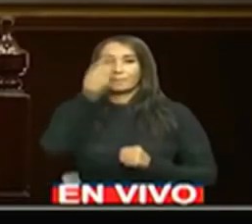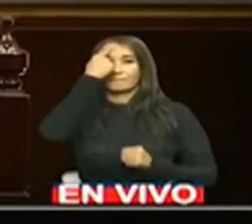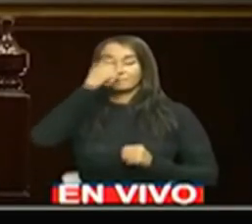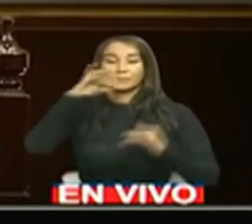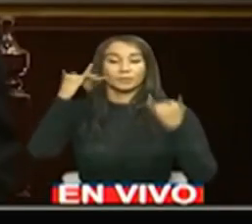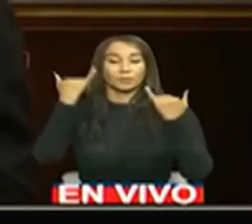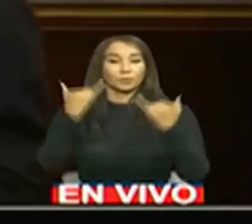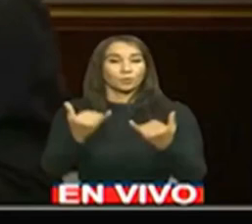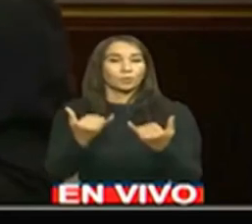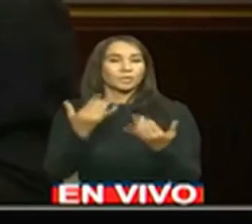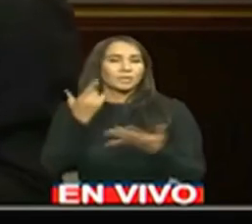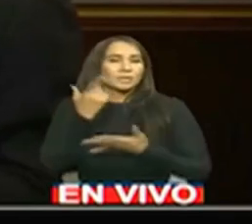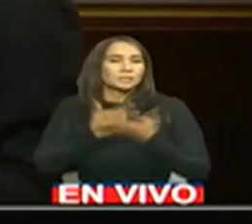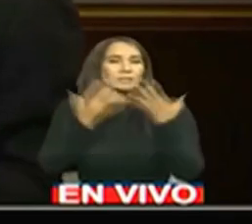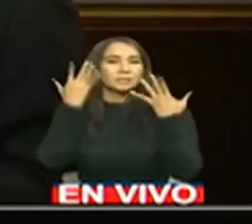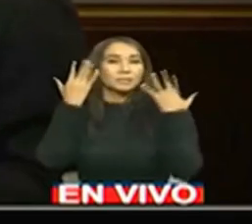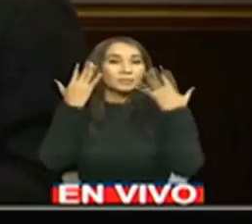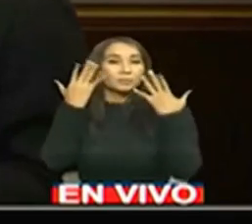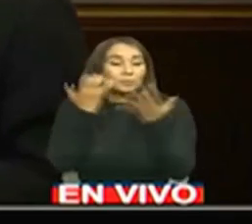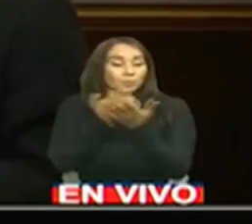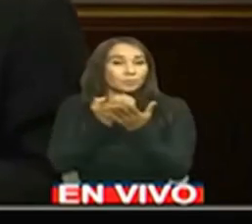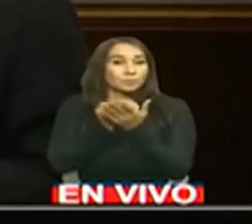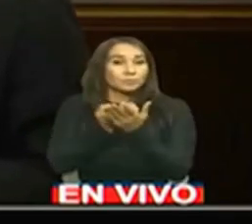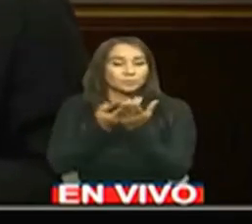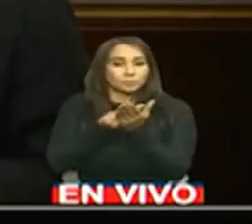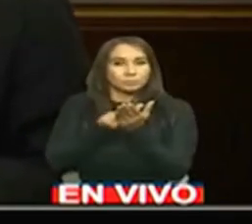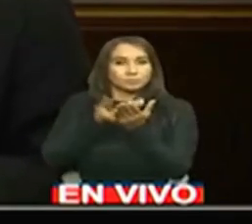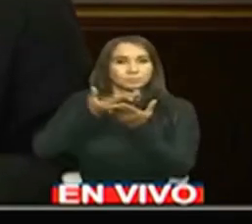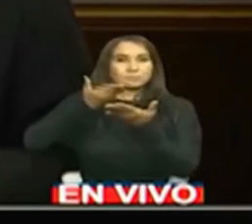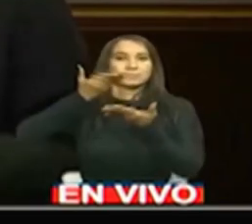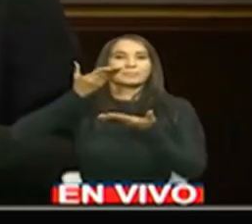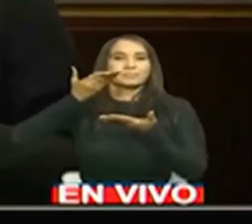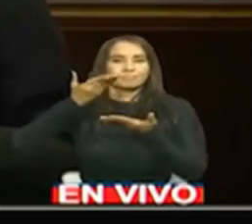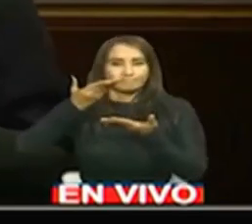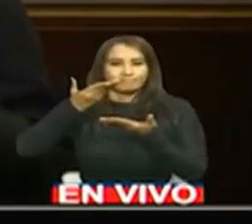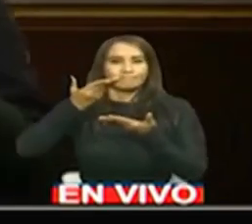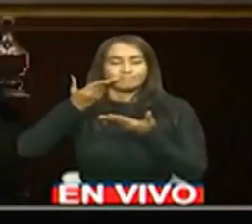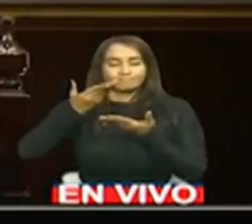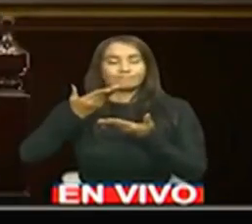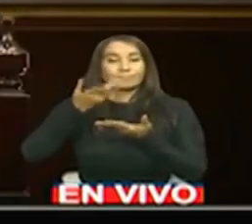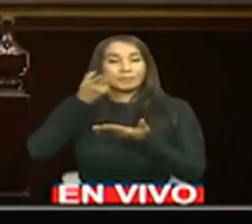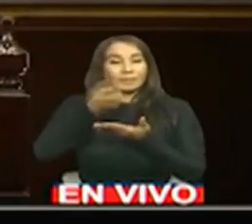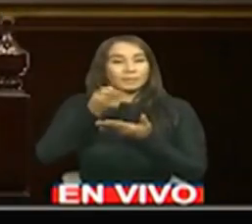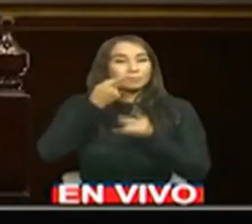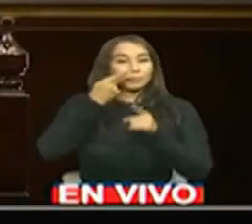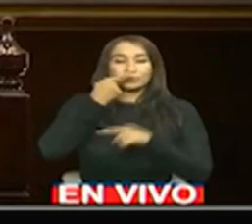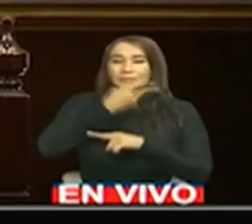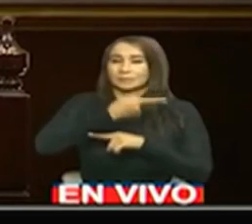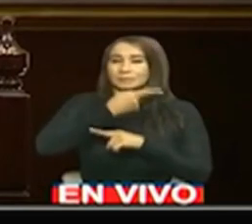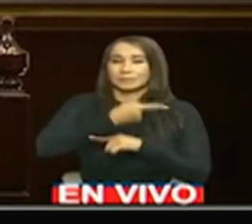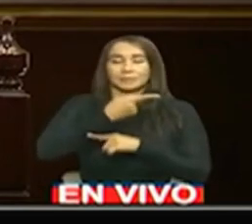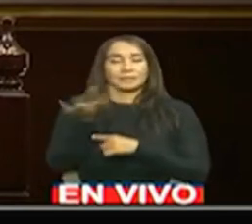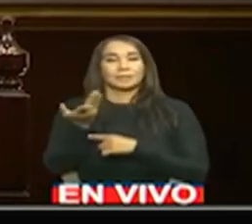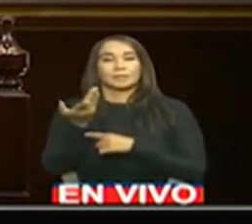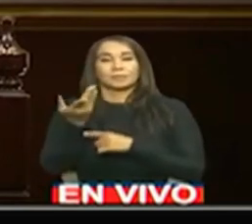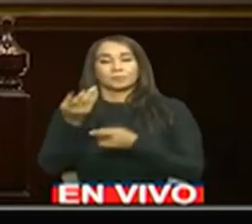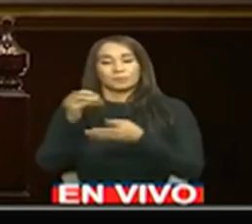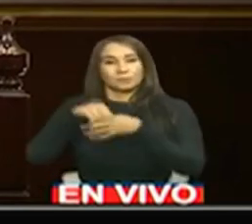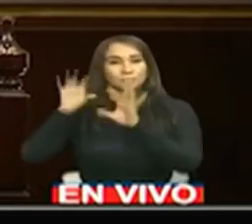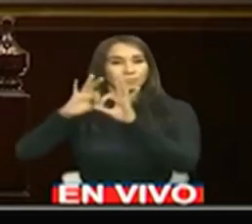Nuestra principal preocupación en materia económica es la inflación, que tiene un efecto muy negativo sobre el presupuesto